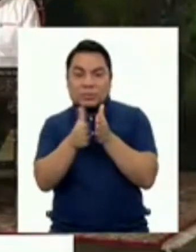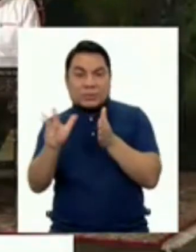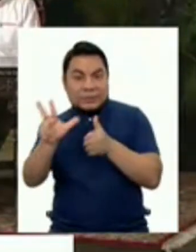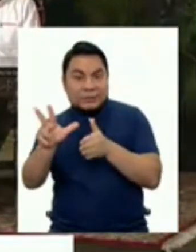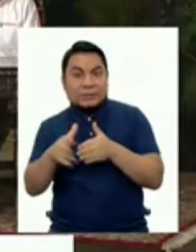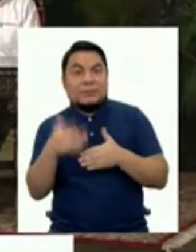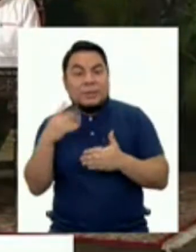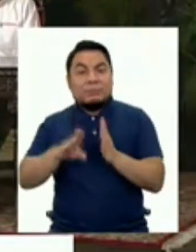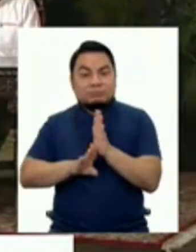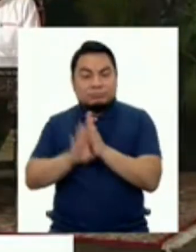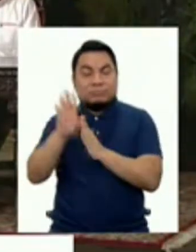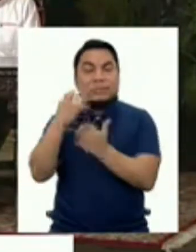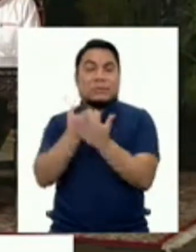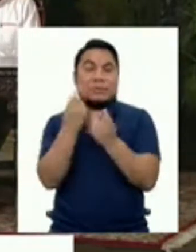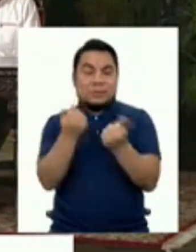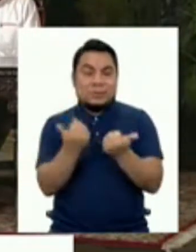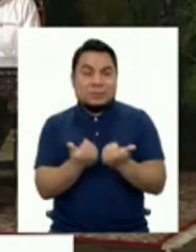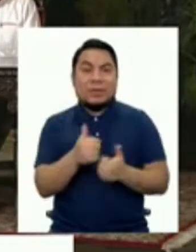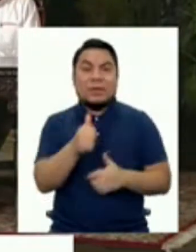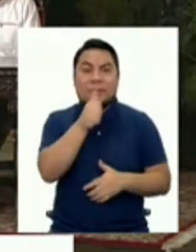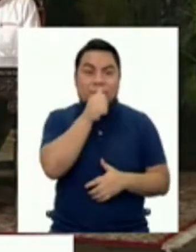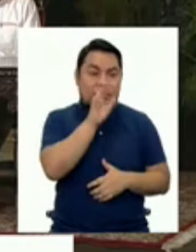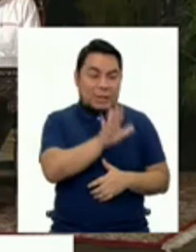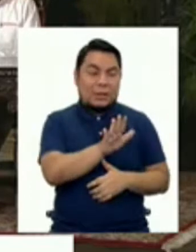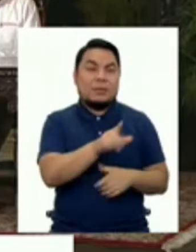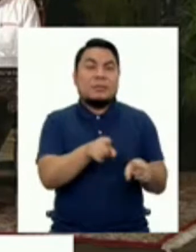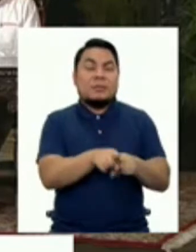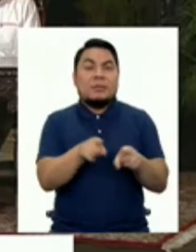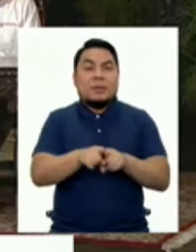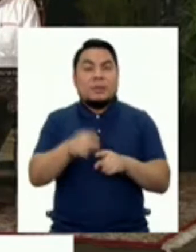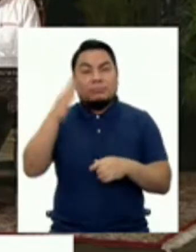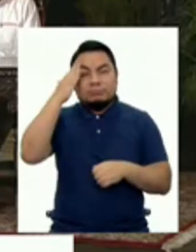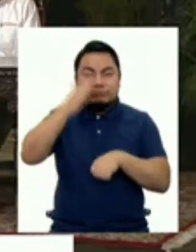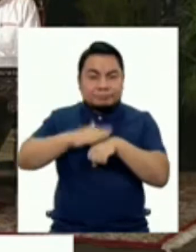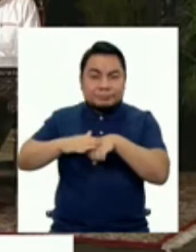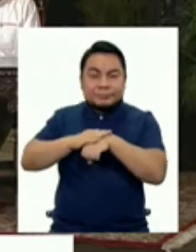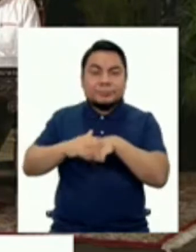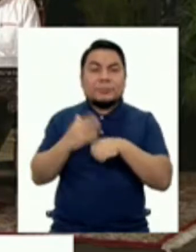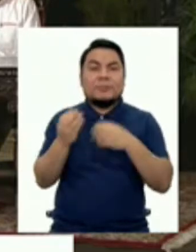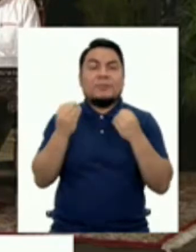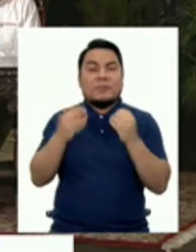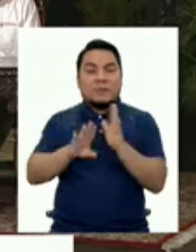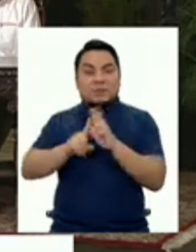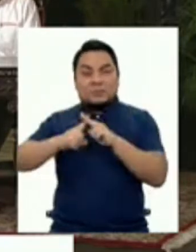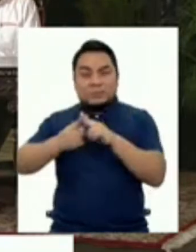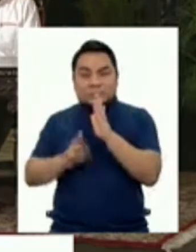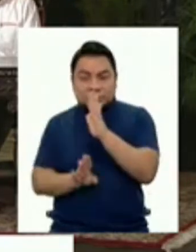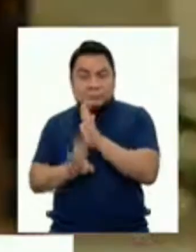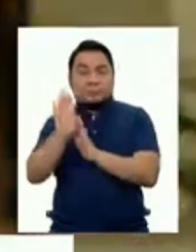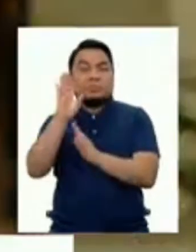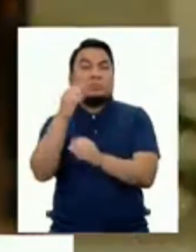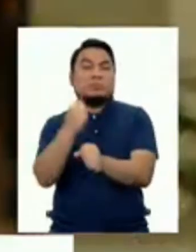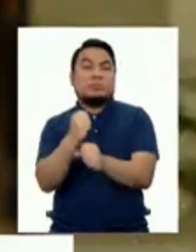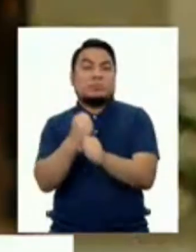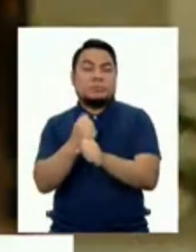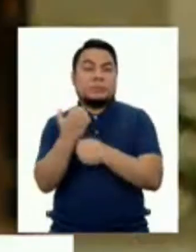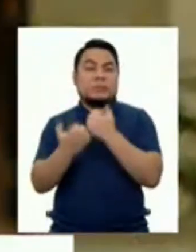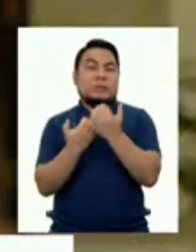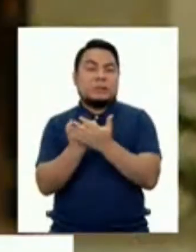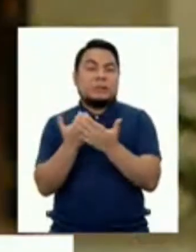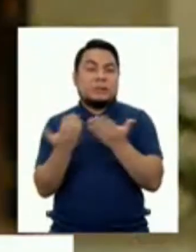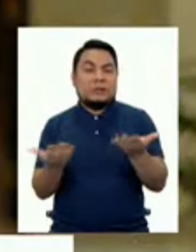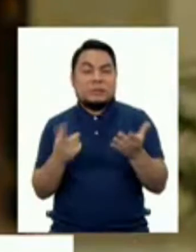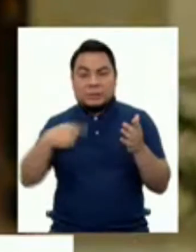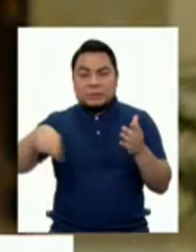reactivación de la economía privada y la estrategia de la reactivación de